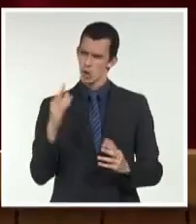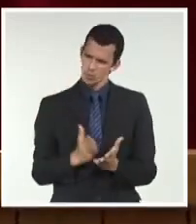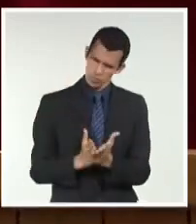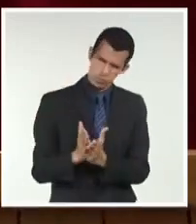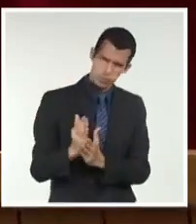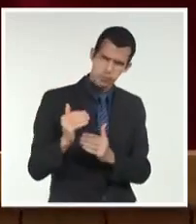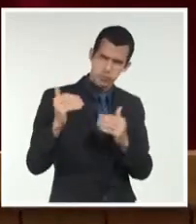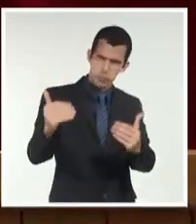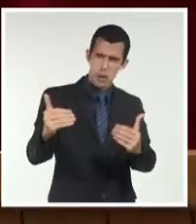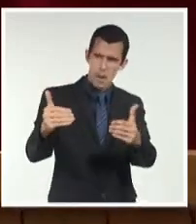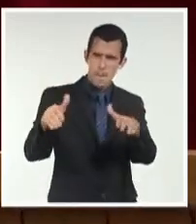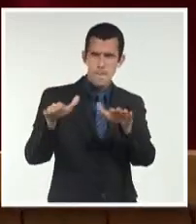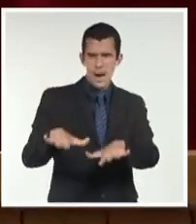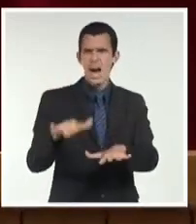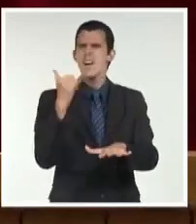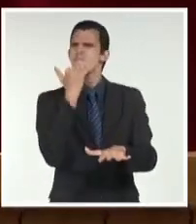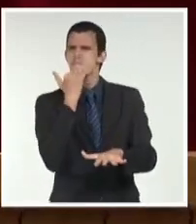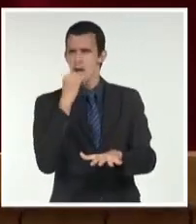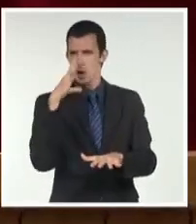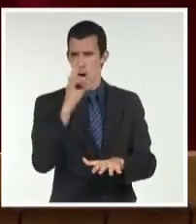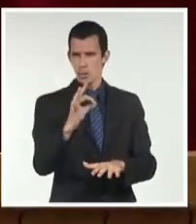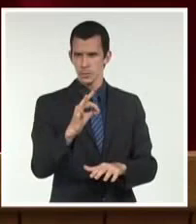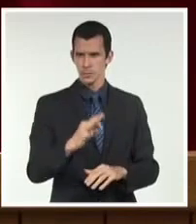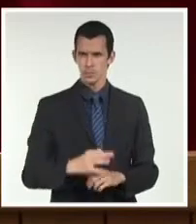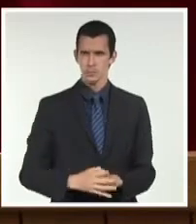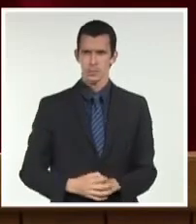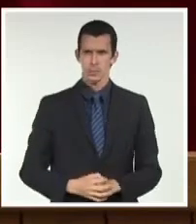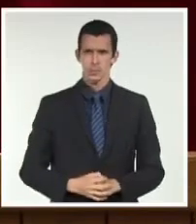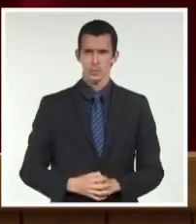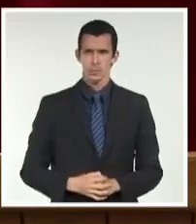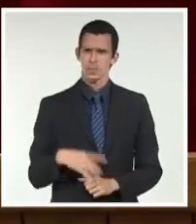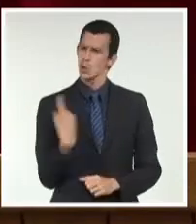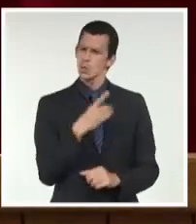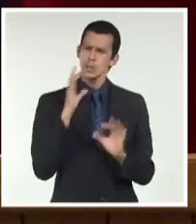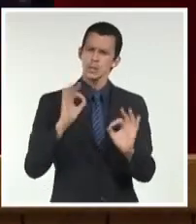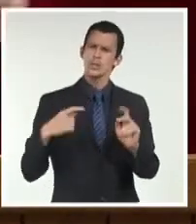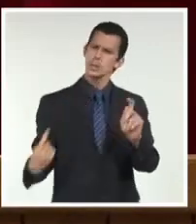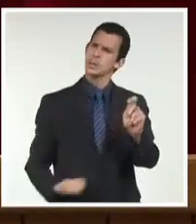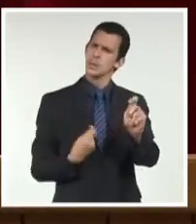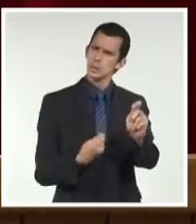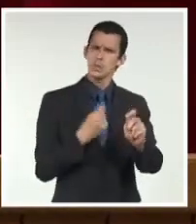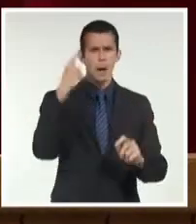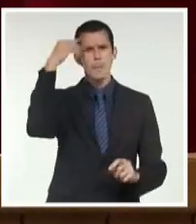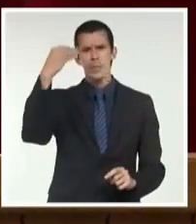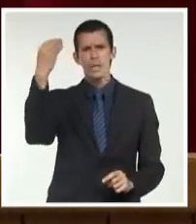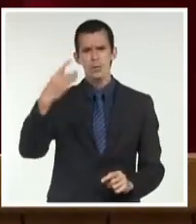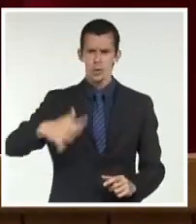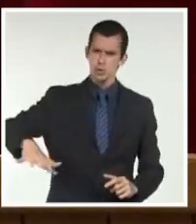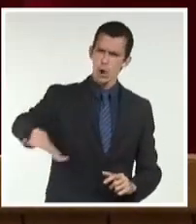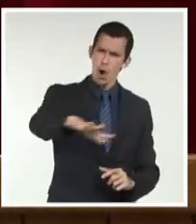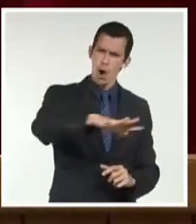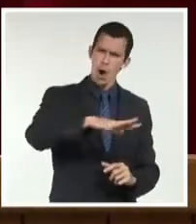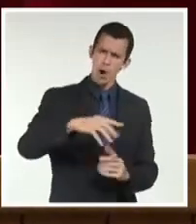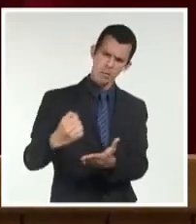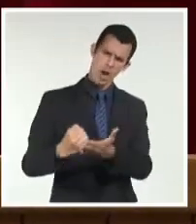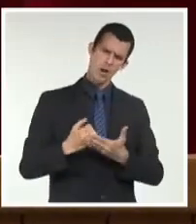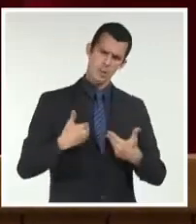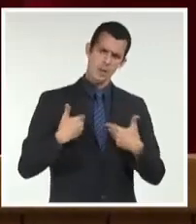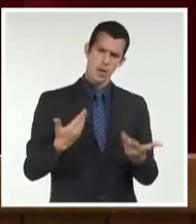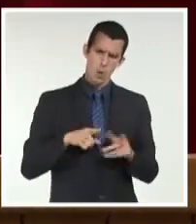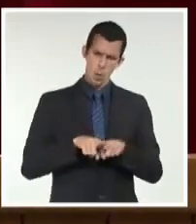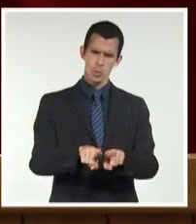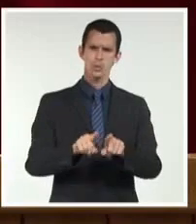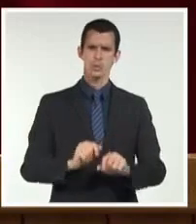la revolución se equivoque. Esa es nuestra pelea en la que esperamos que todos ustedes nos acompañen. Por